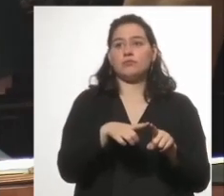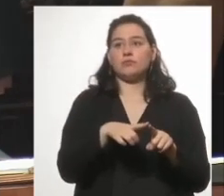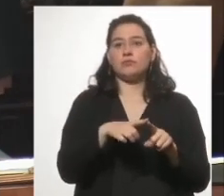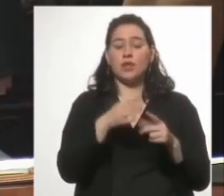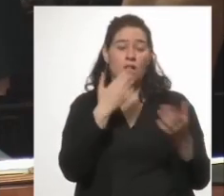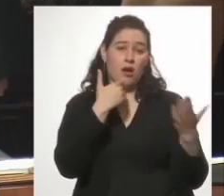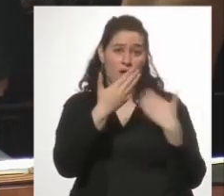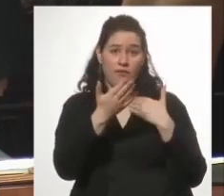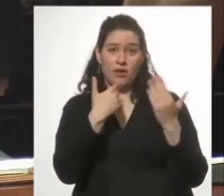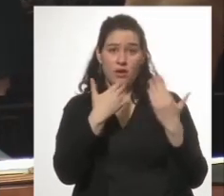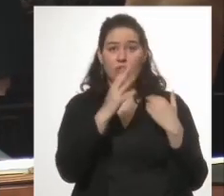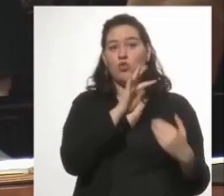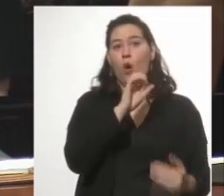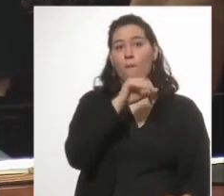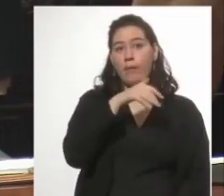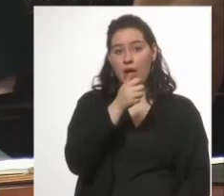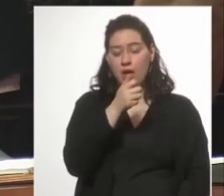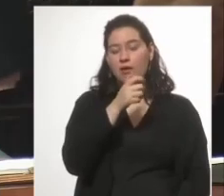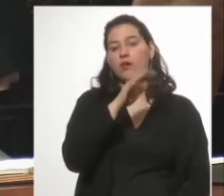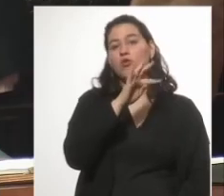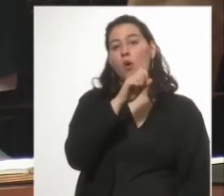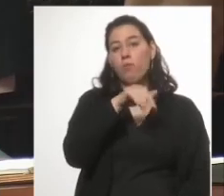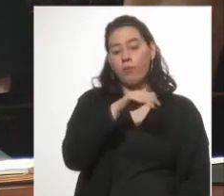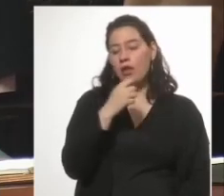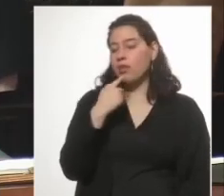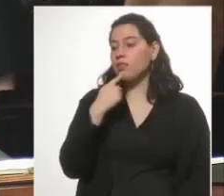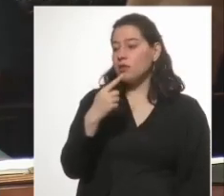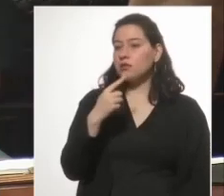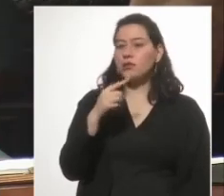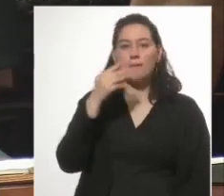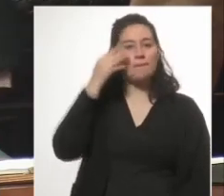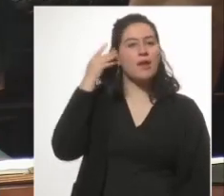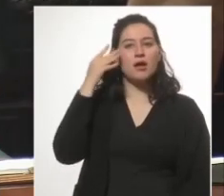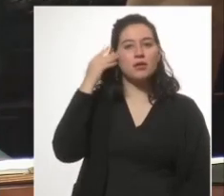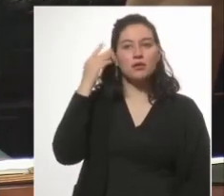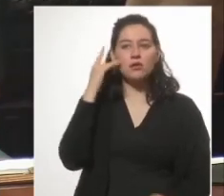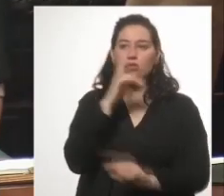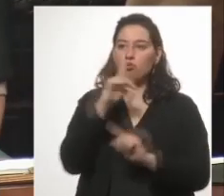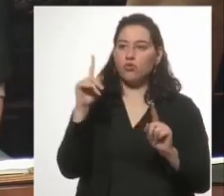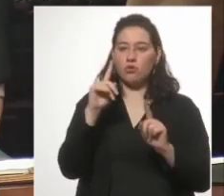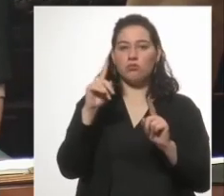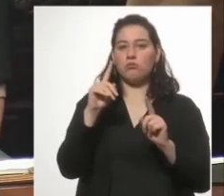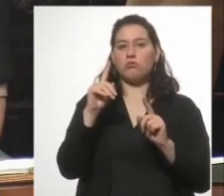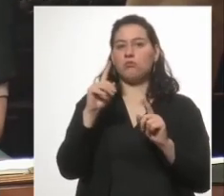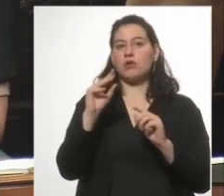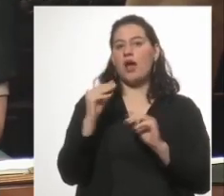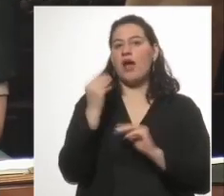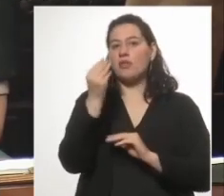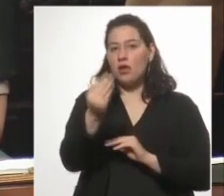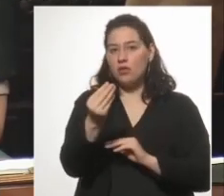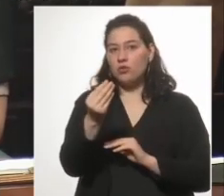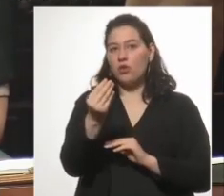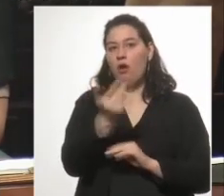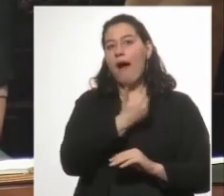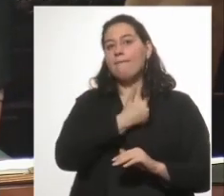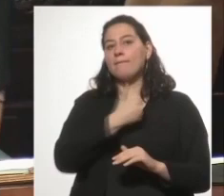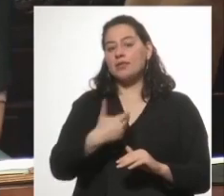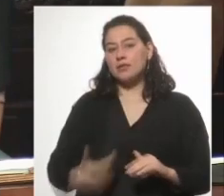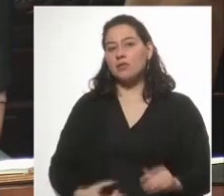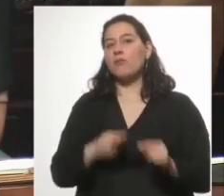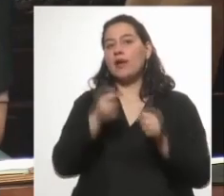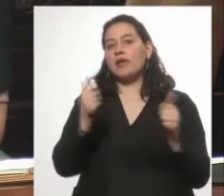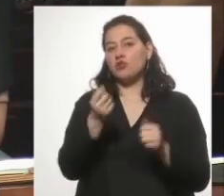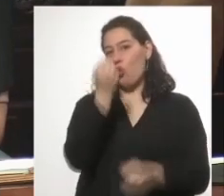habla con el doctor Toma y el doctor Toma le dice: Manini no va a ser candidato a presidente porque cometió tal